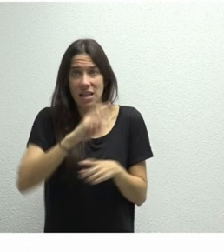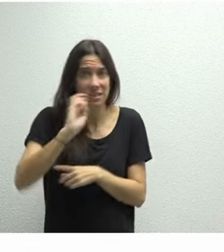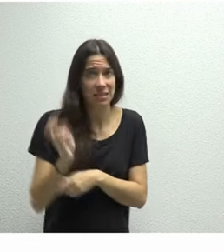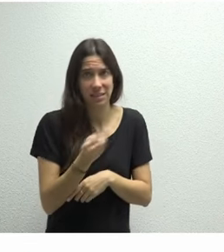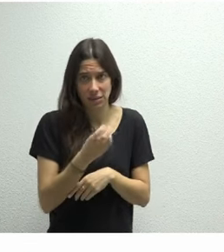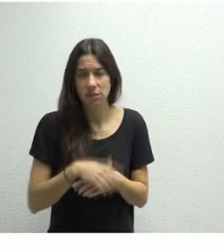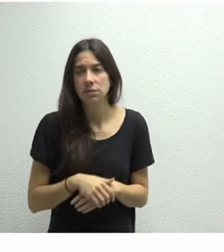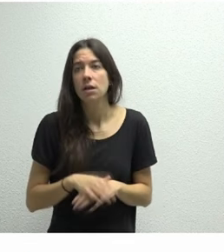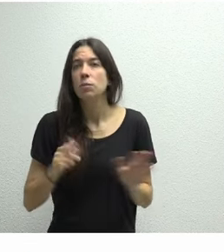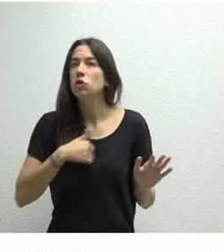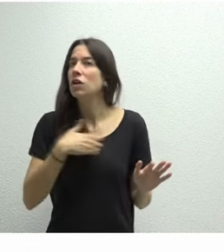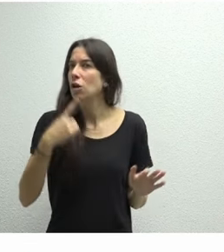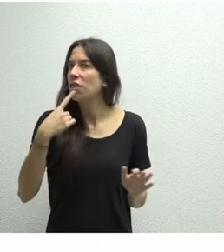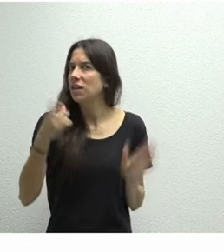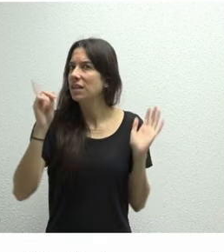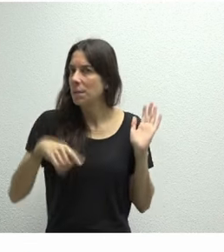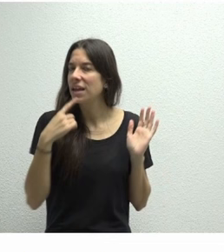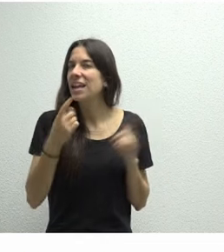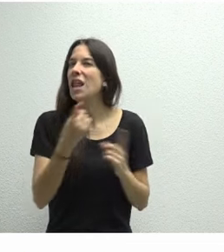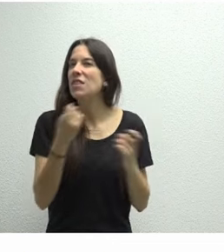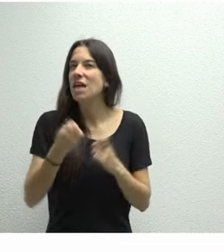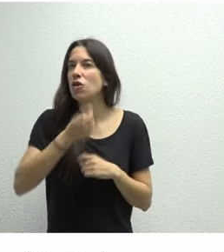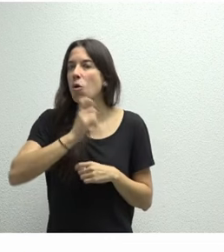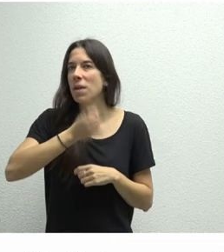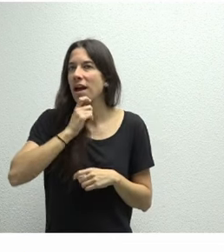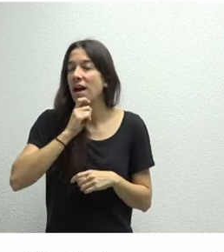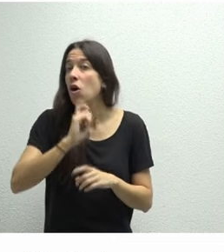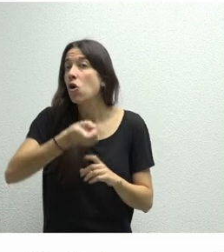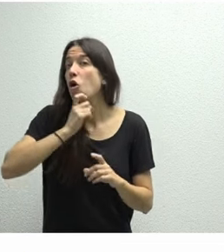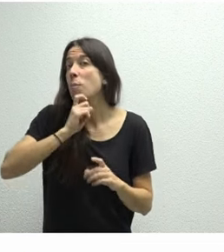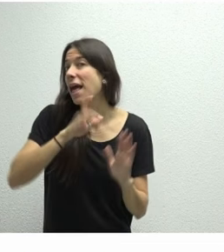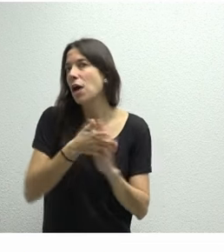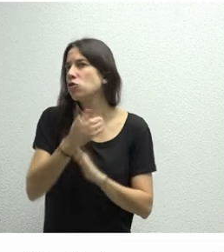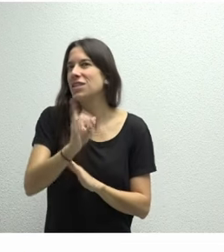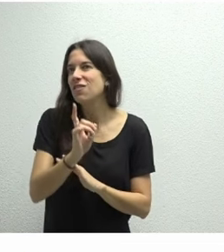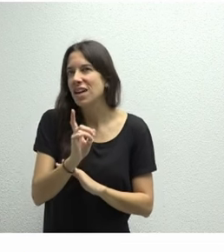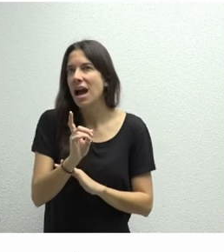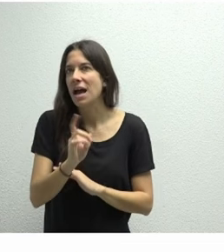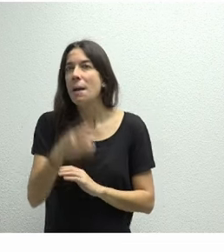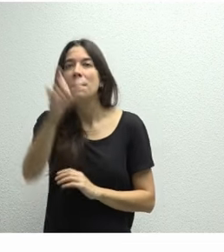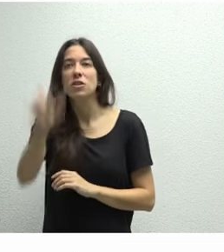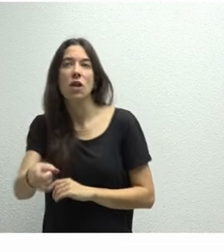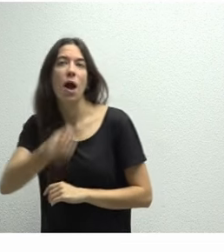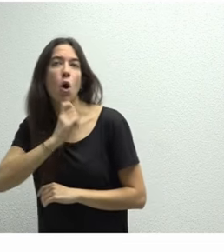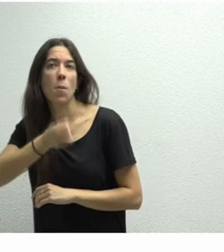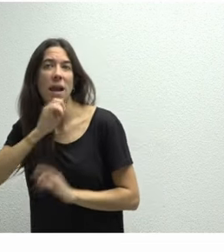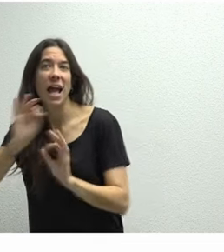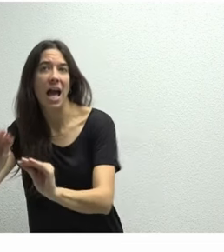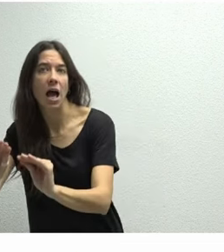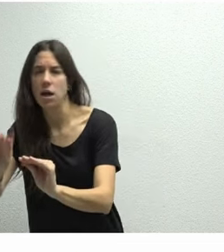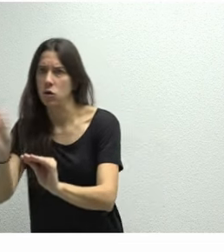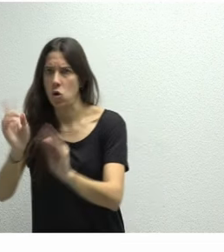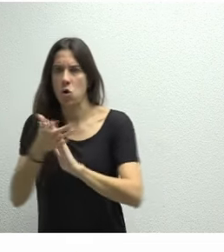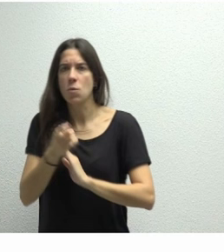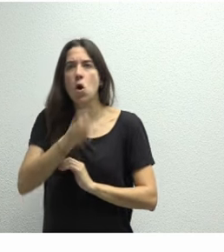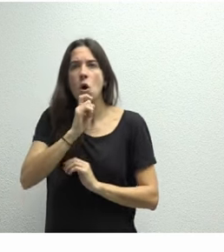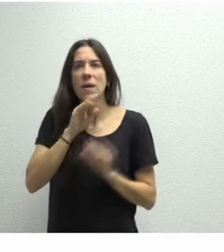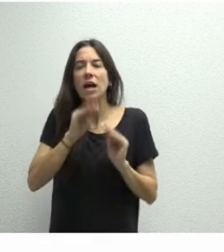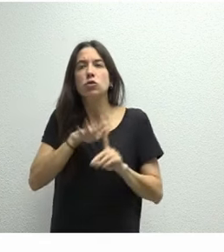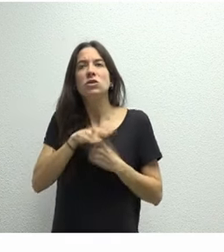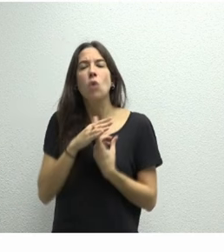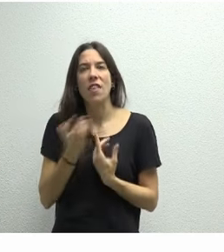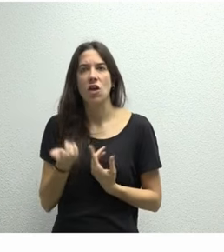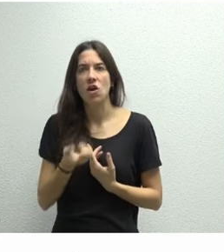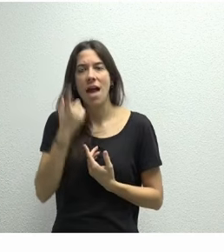quiero señalar que la necesidad compleja o el complejo no está vinculado a que la persona sea compleja lo que es complejo es